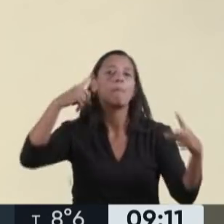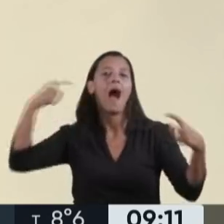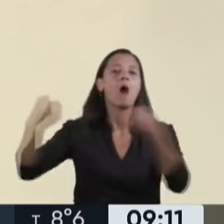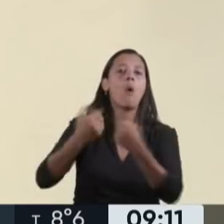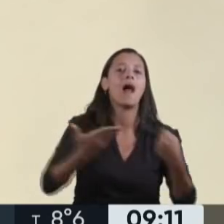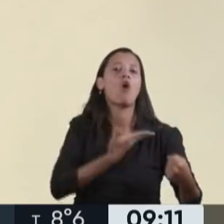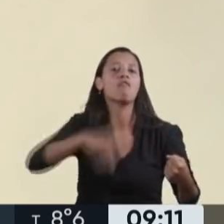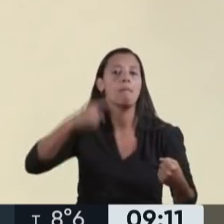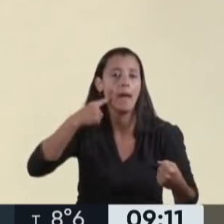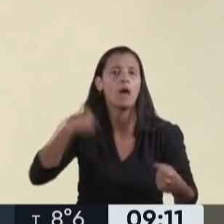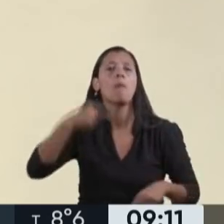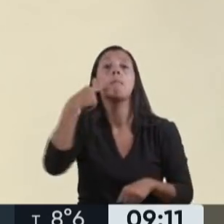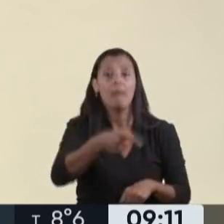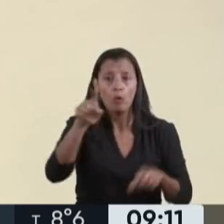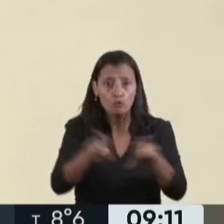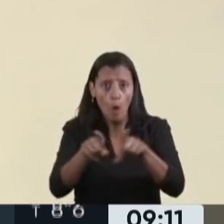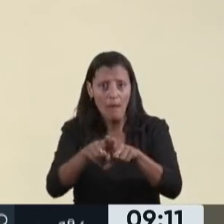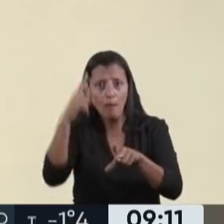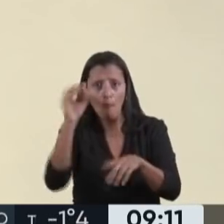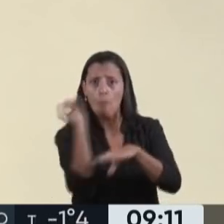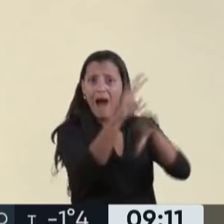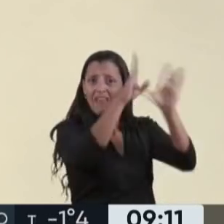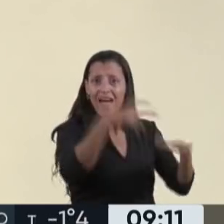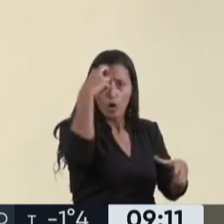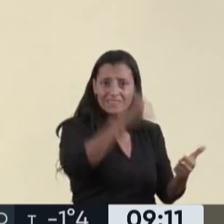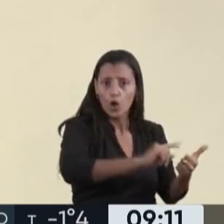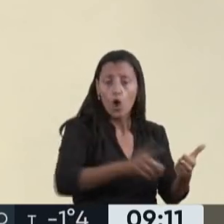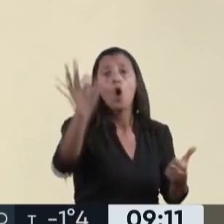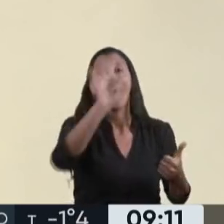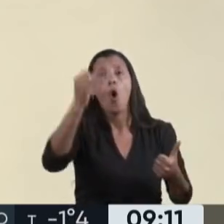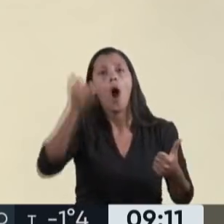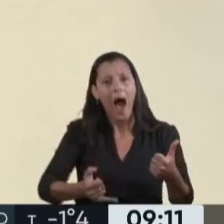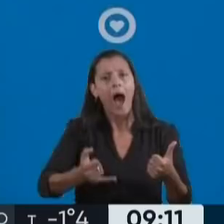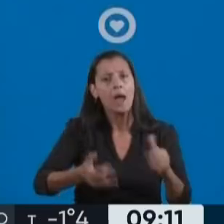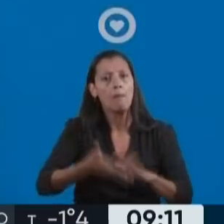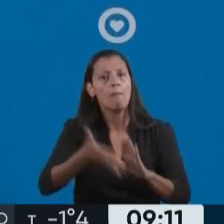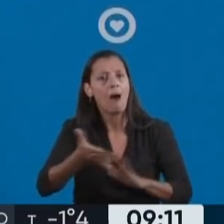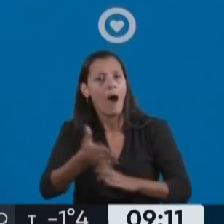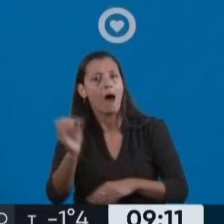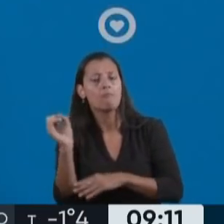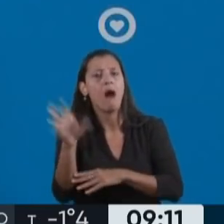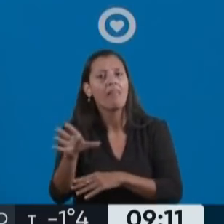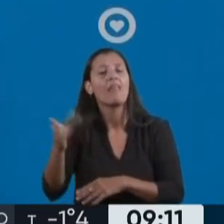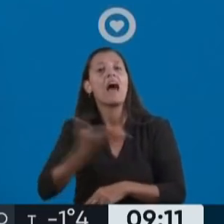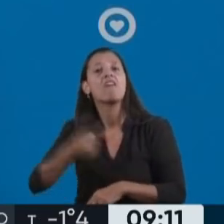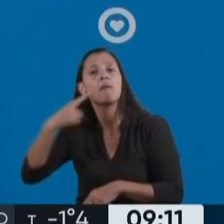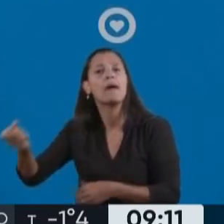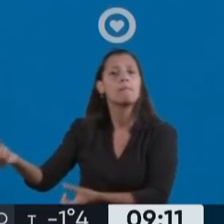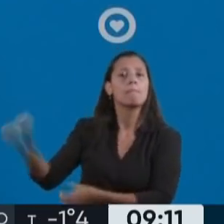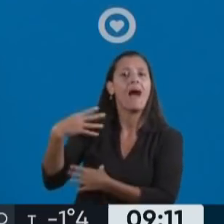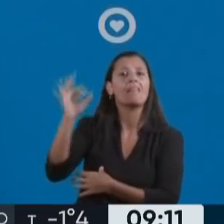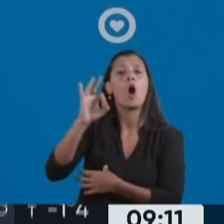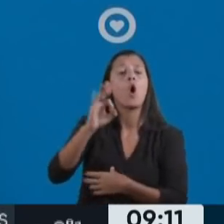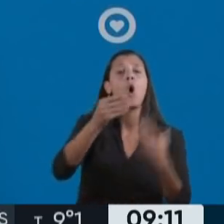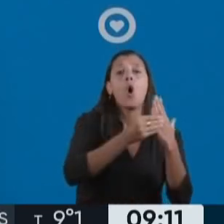lado, le pregunto si esto se va a enviar al Congreso y por otro, si está previsto algún tipo de emisión del fondo al argentino o un viaje